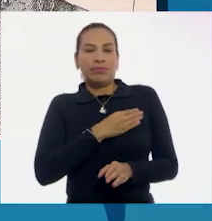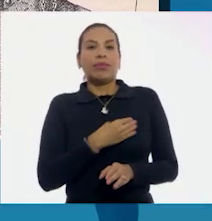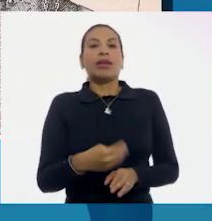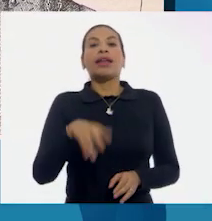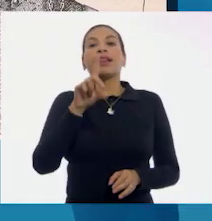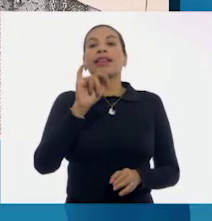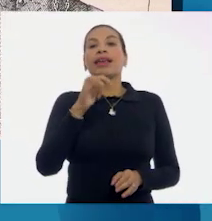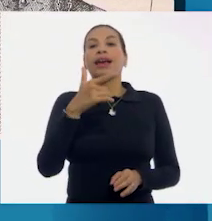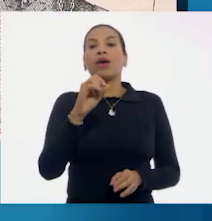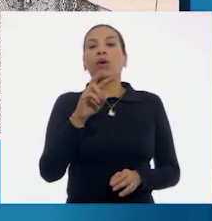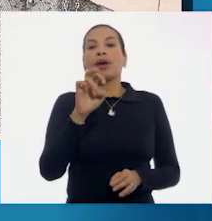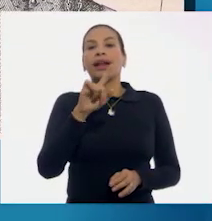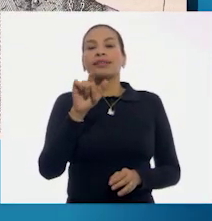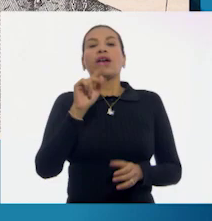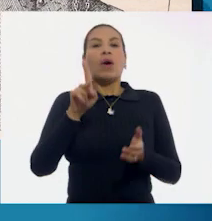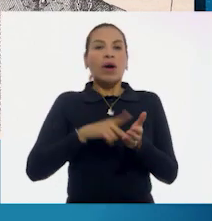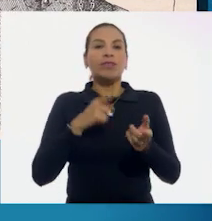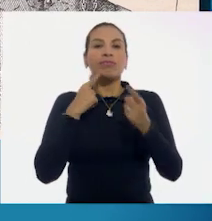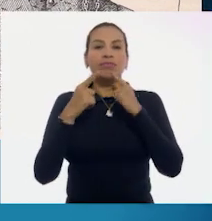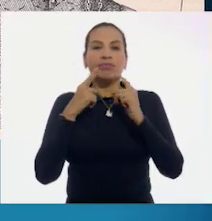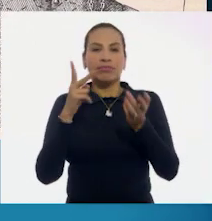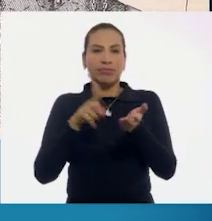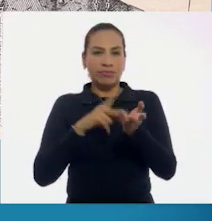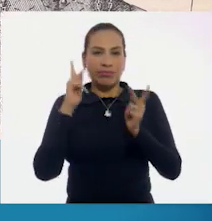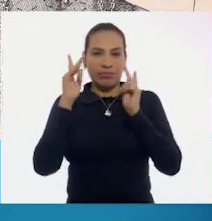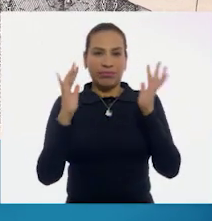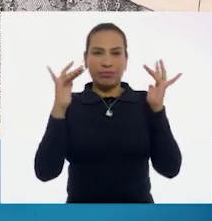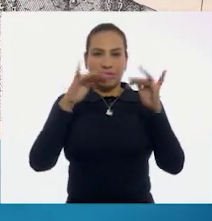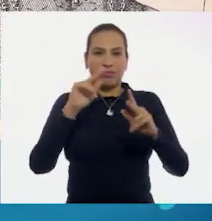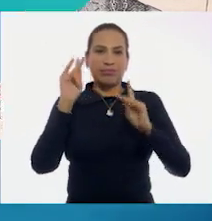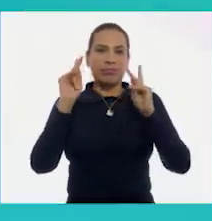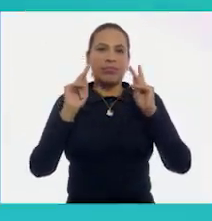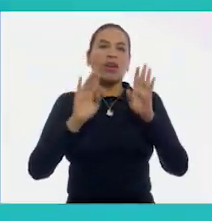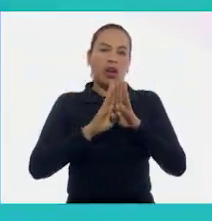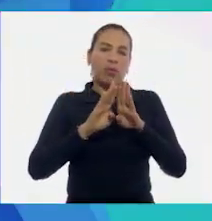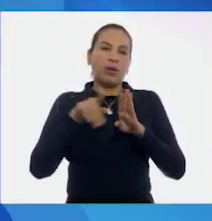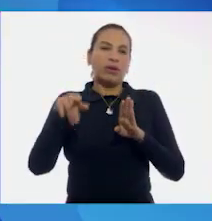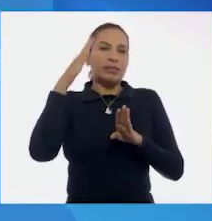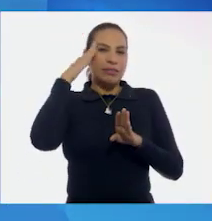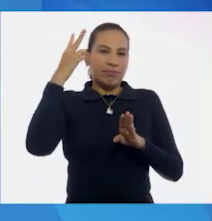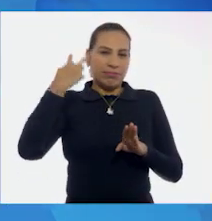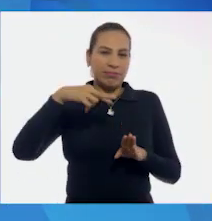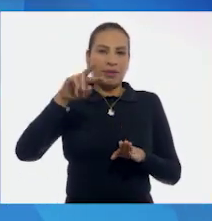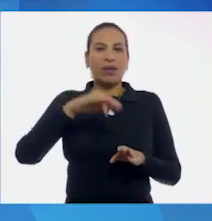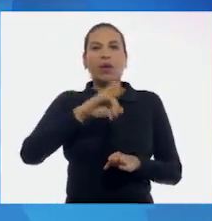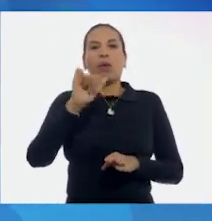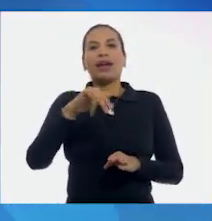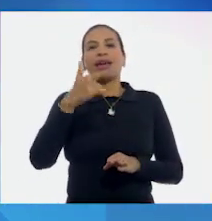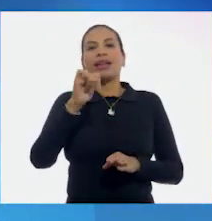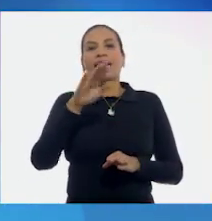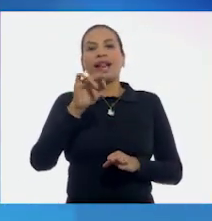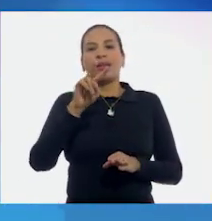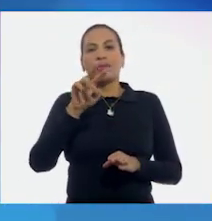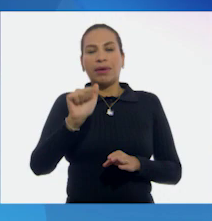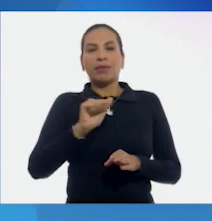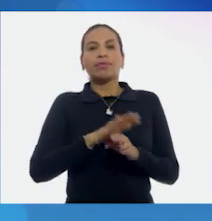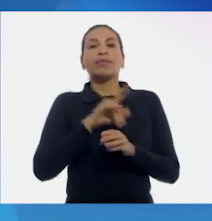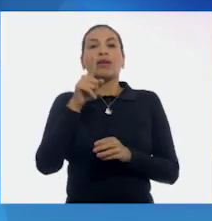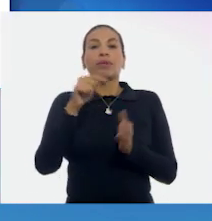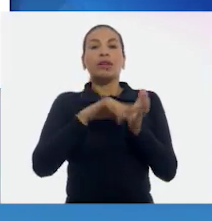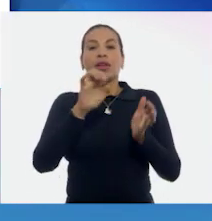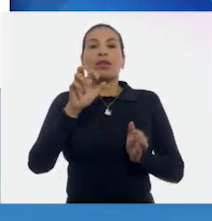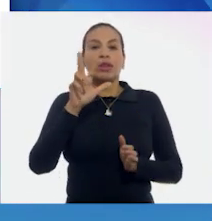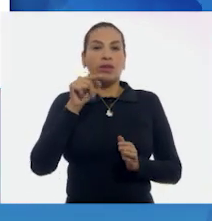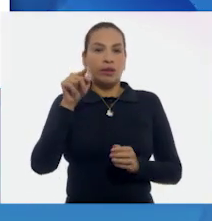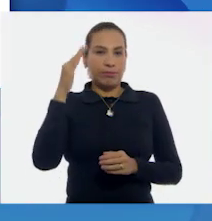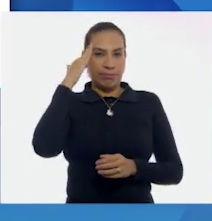planeó una segunda expedición, ahora encabezada por Juan de Grijalva. En 1518, Grijalva,